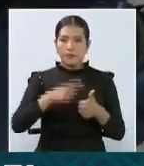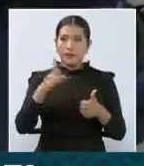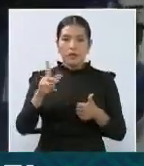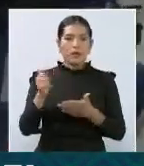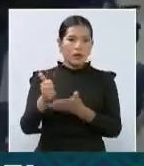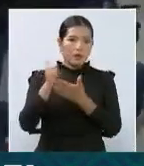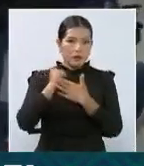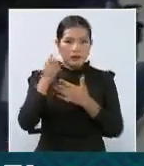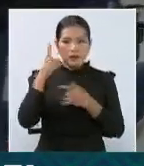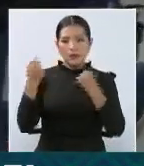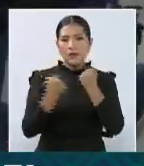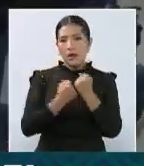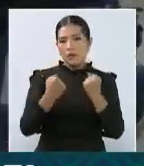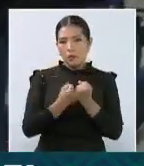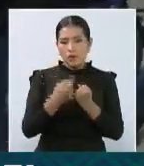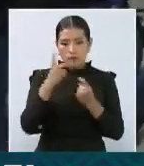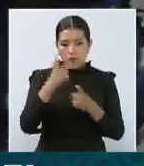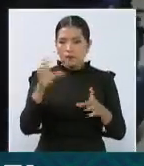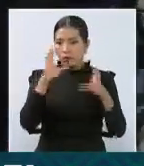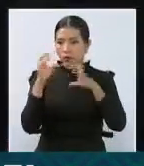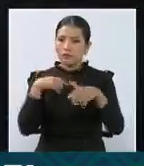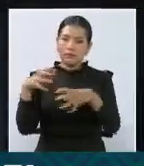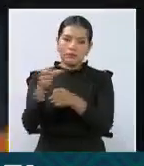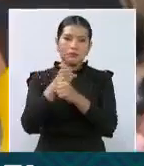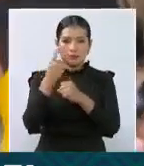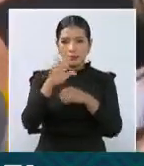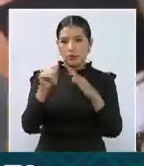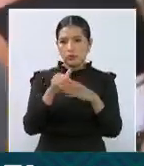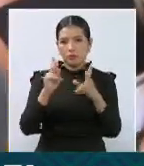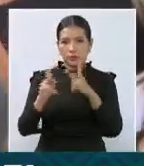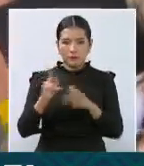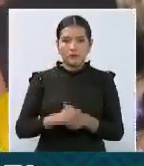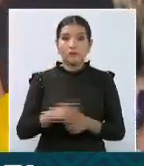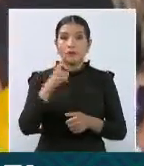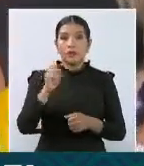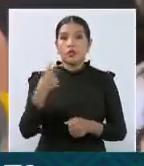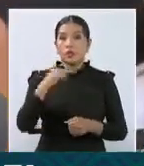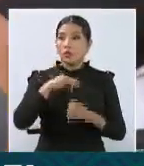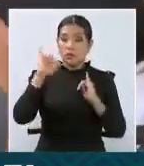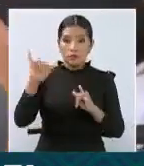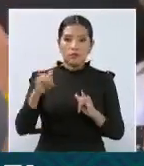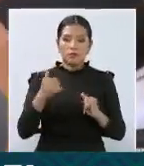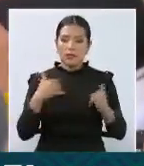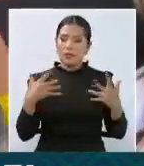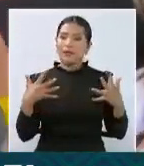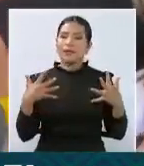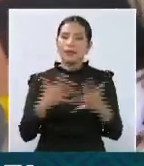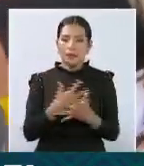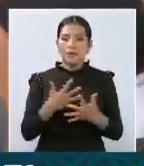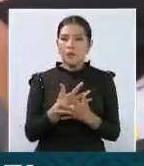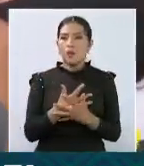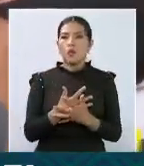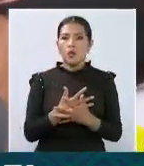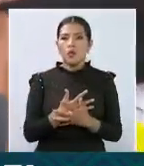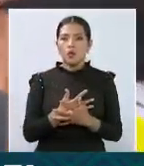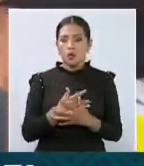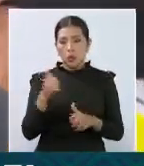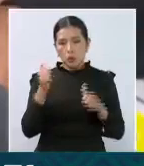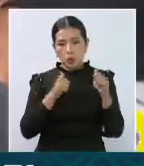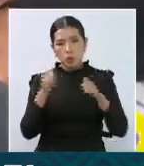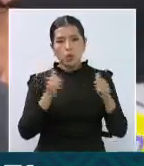ha apoyado en esta gestión. Mucho temor, mucha incertidumbre, especialmente en el momento cuando